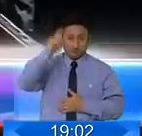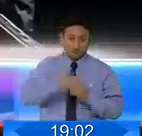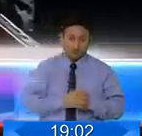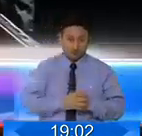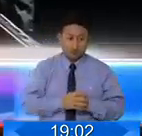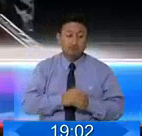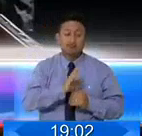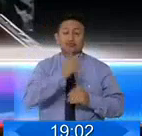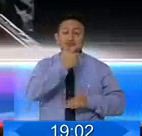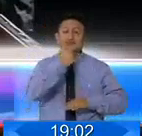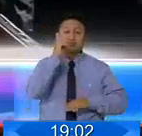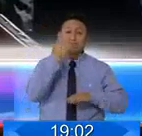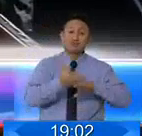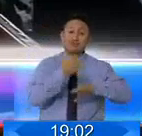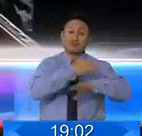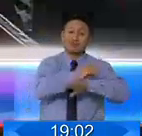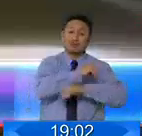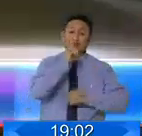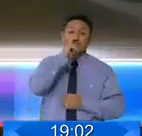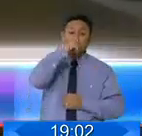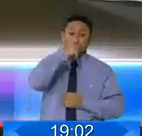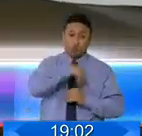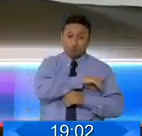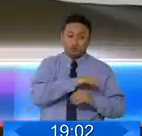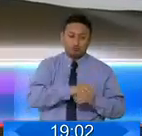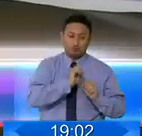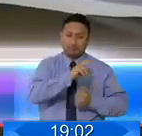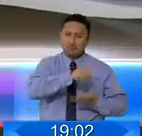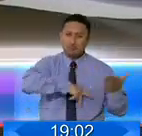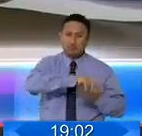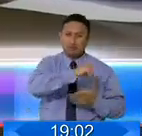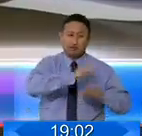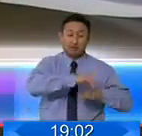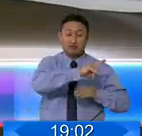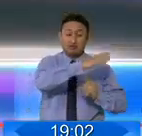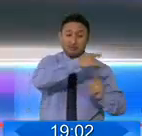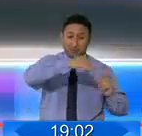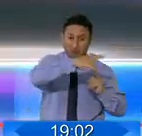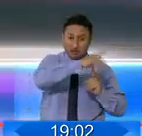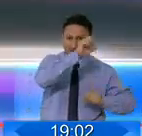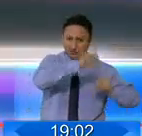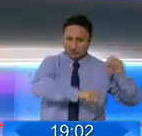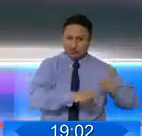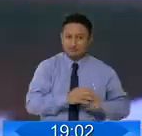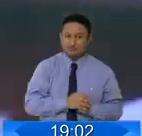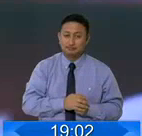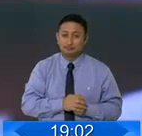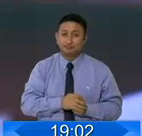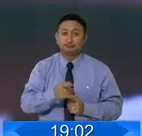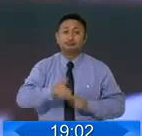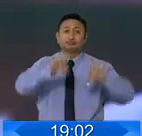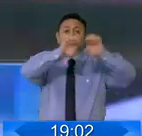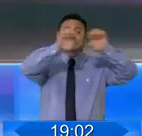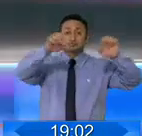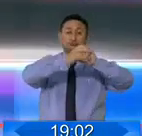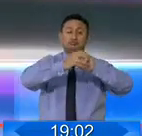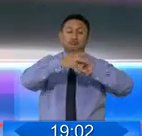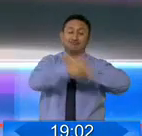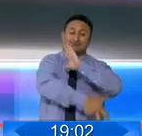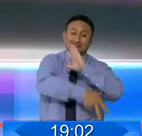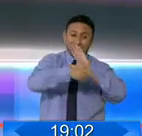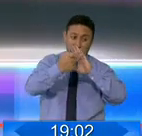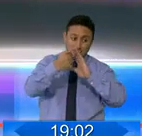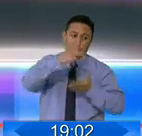de Sucumbíos ordenó pagar a Chevron para remediar los daños causados en la Amazonía. Tiene que Chevron pagar lo que le debe a la Amazonía